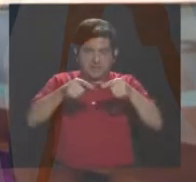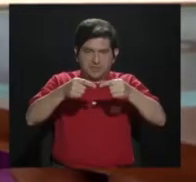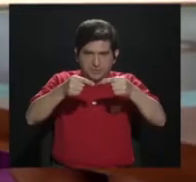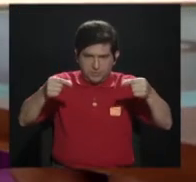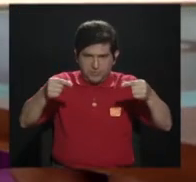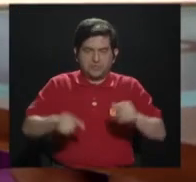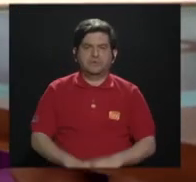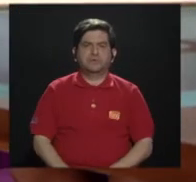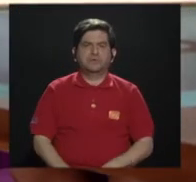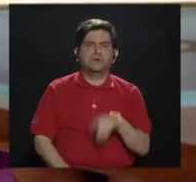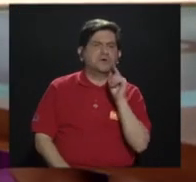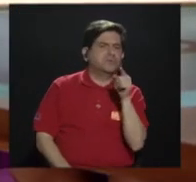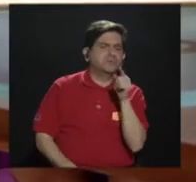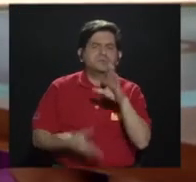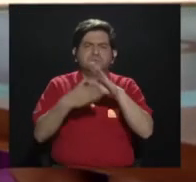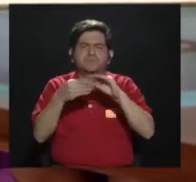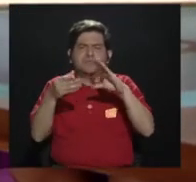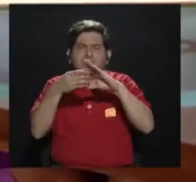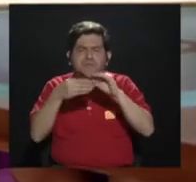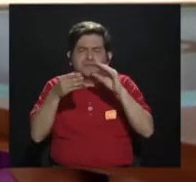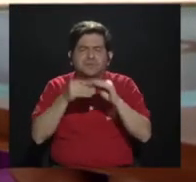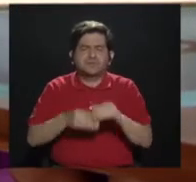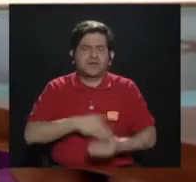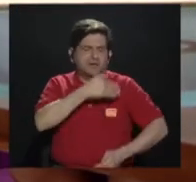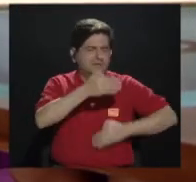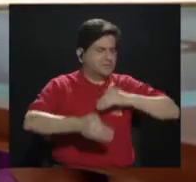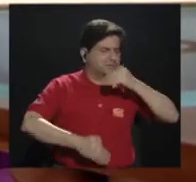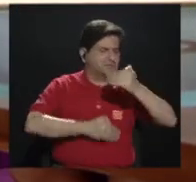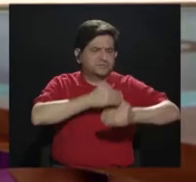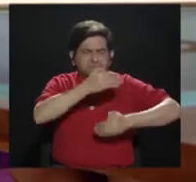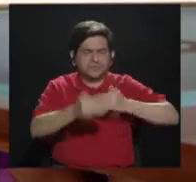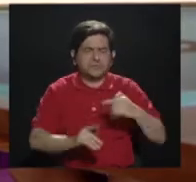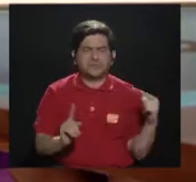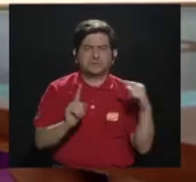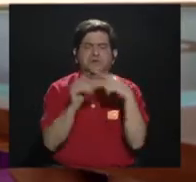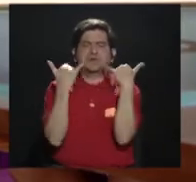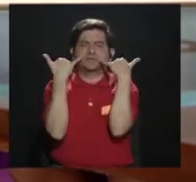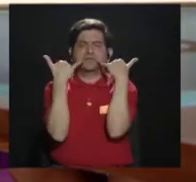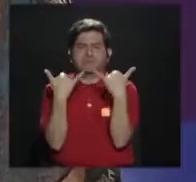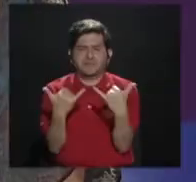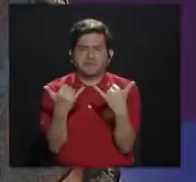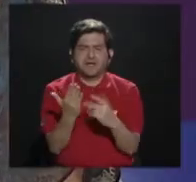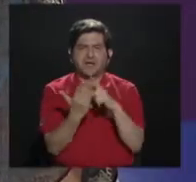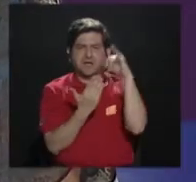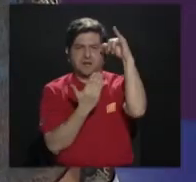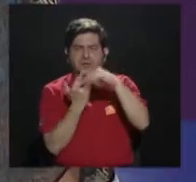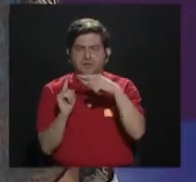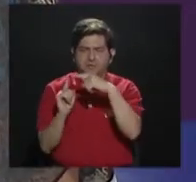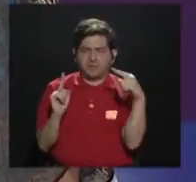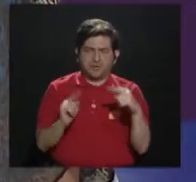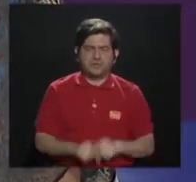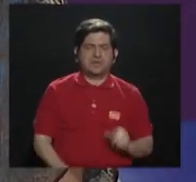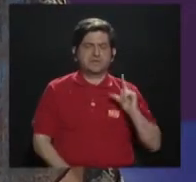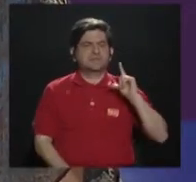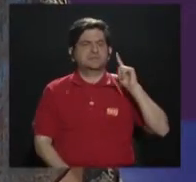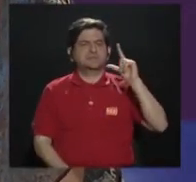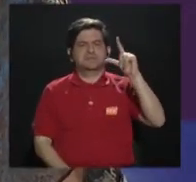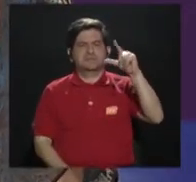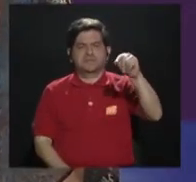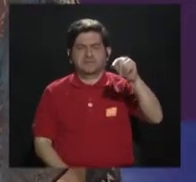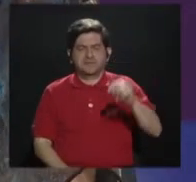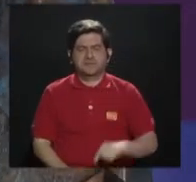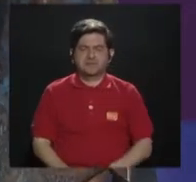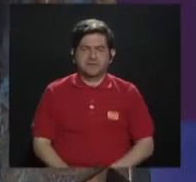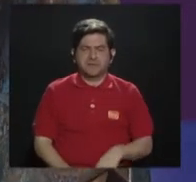sobre cómo ha sido ese camino para llegar hasta el proyecto desde la Red de Mujeres Rurales.